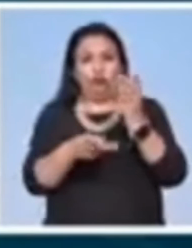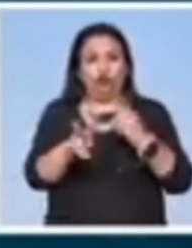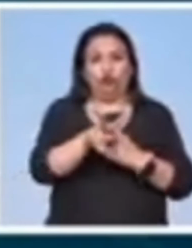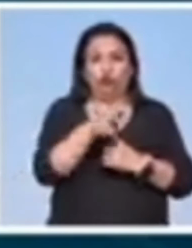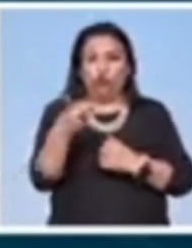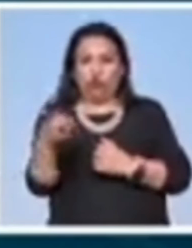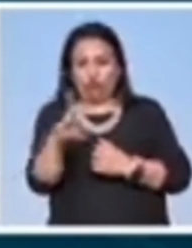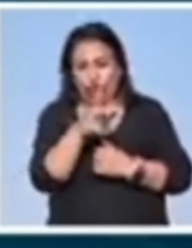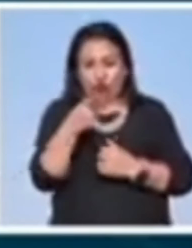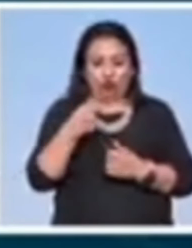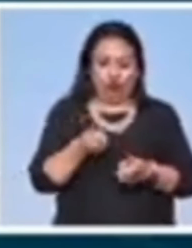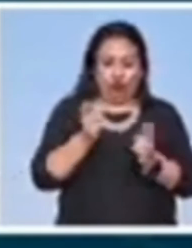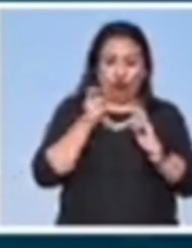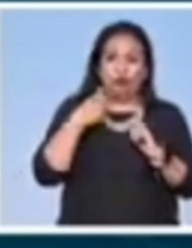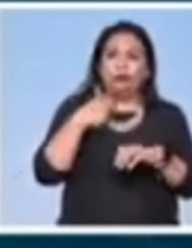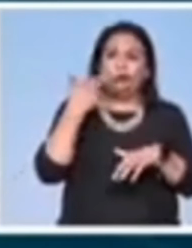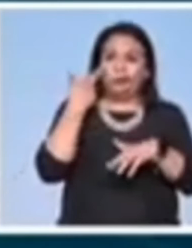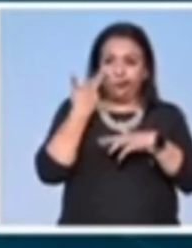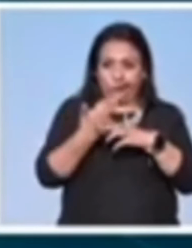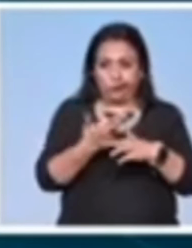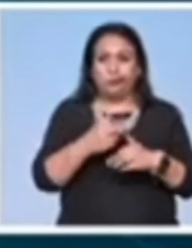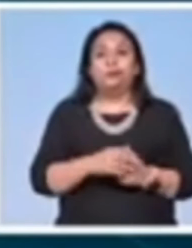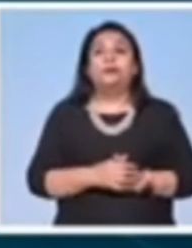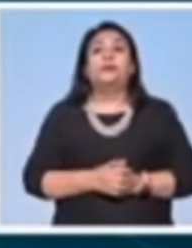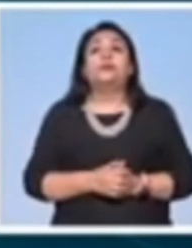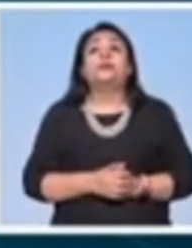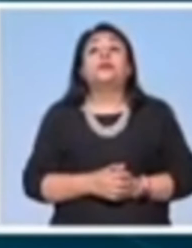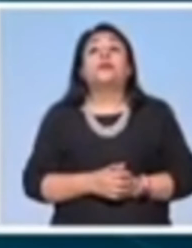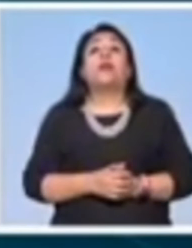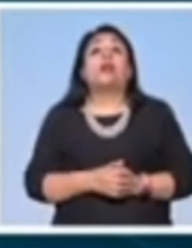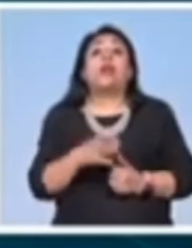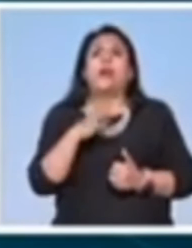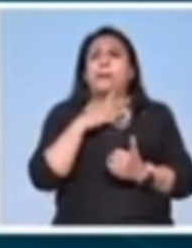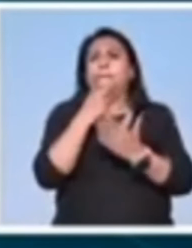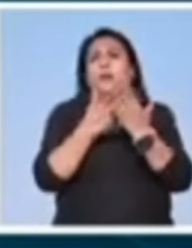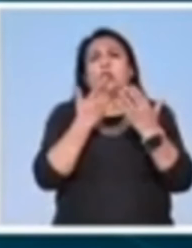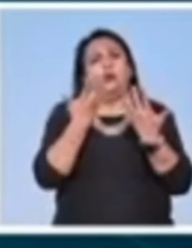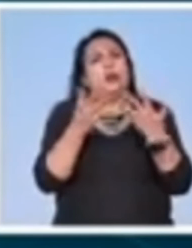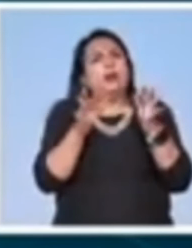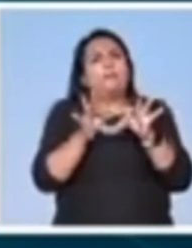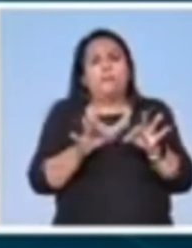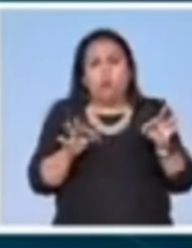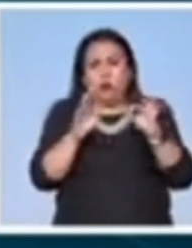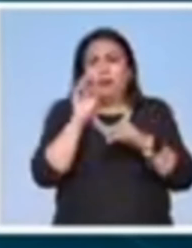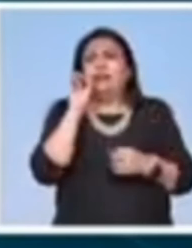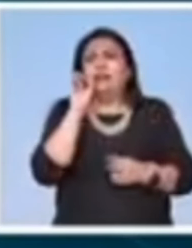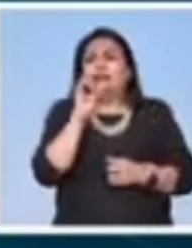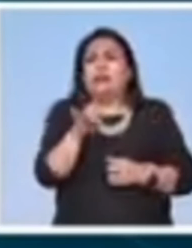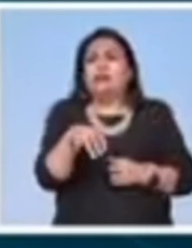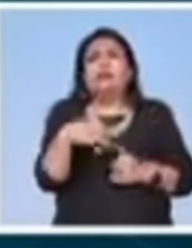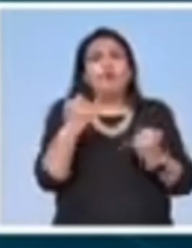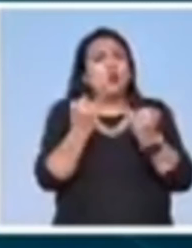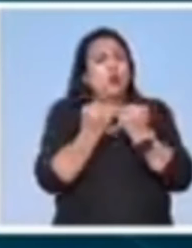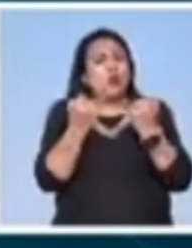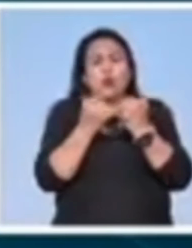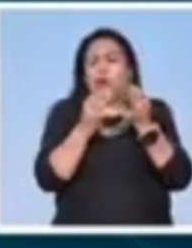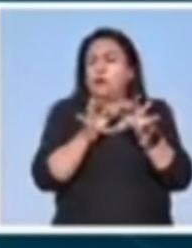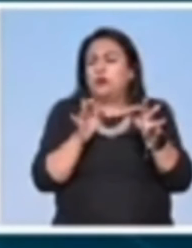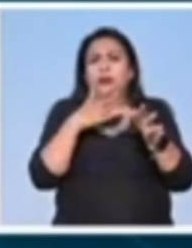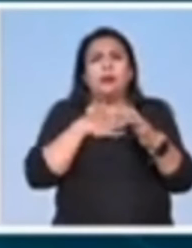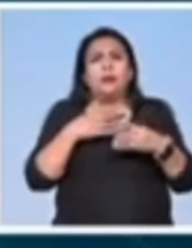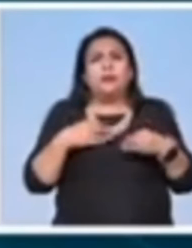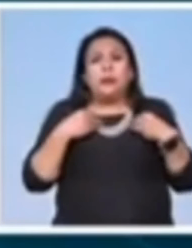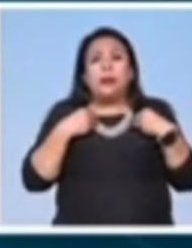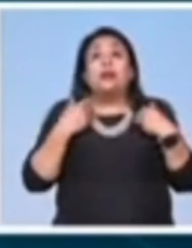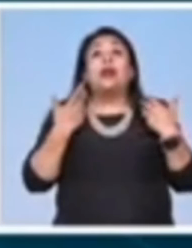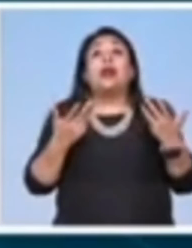tendré ambas responsabilidades bajo mi cargo, con un proyecto súper importante que se ha vuelto también esencial en mi vida, que